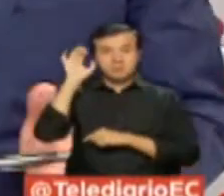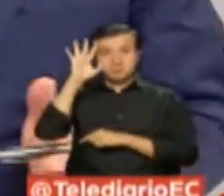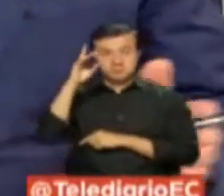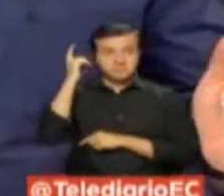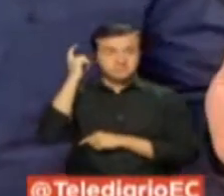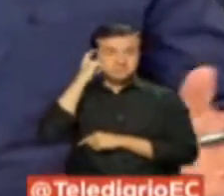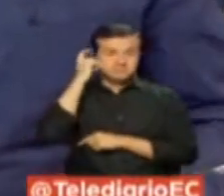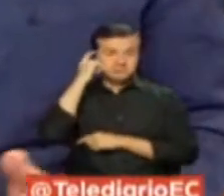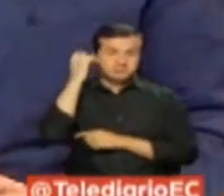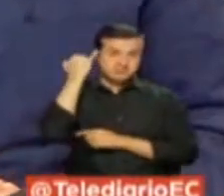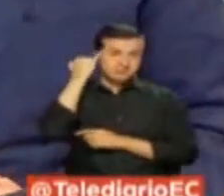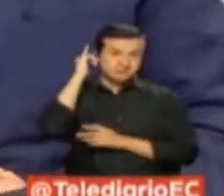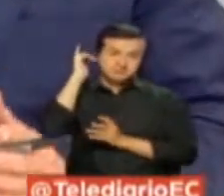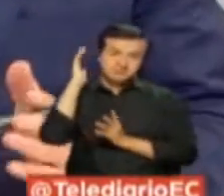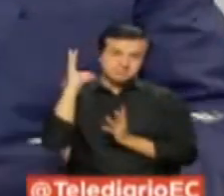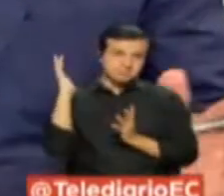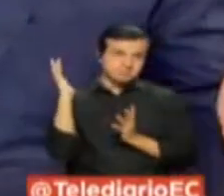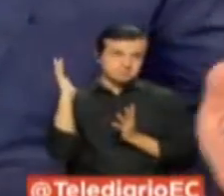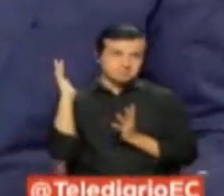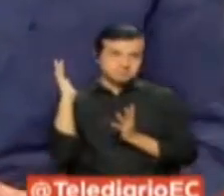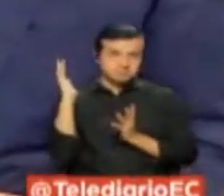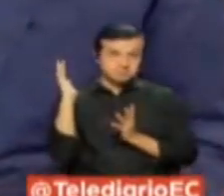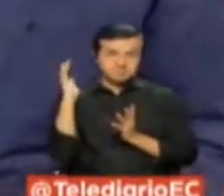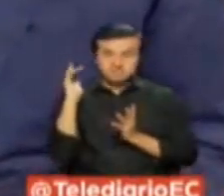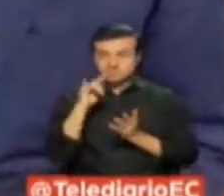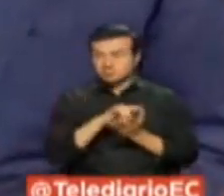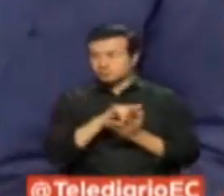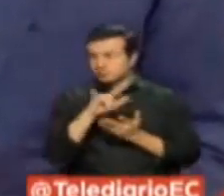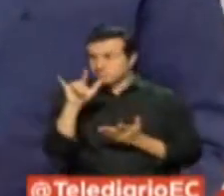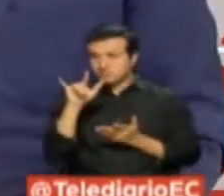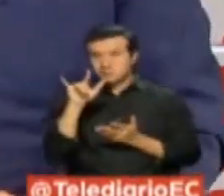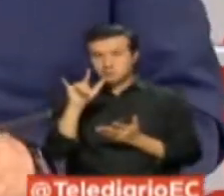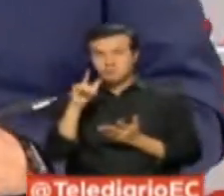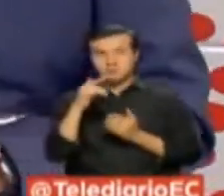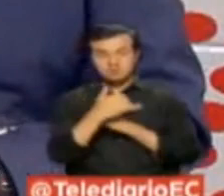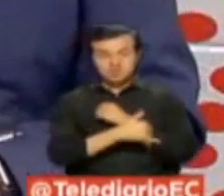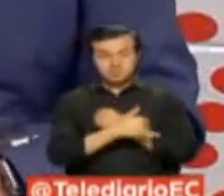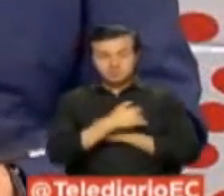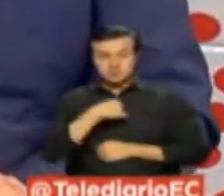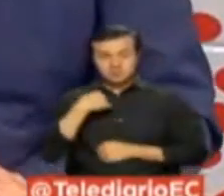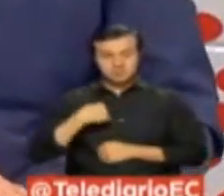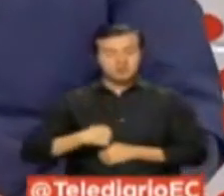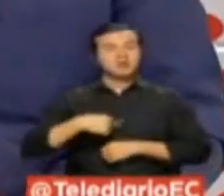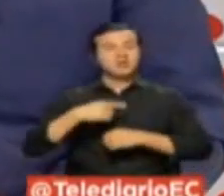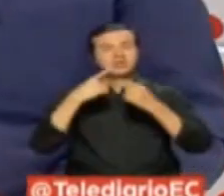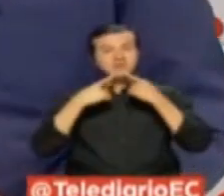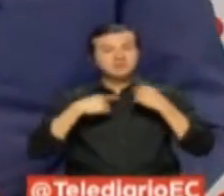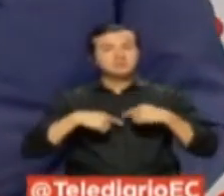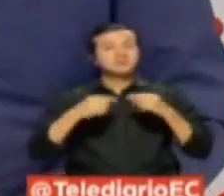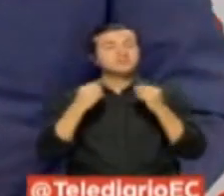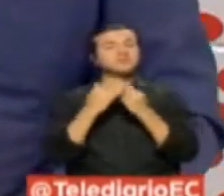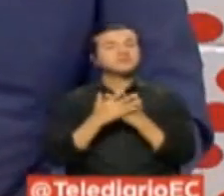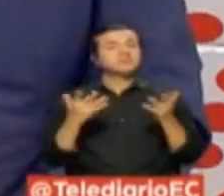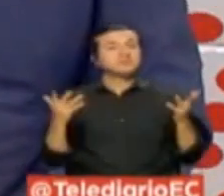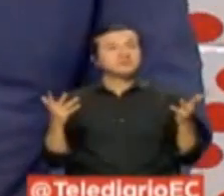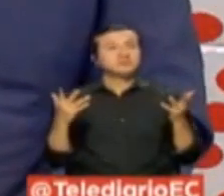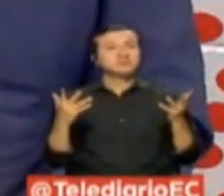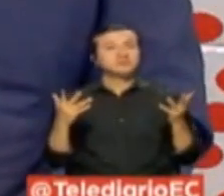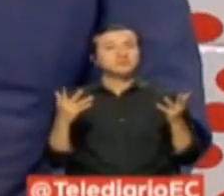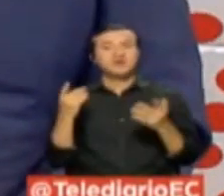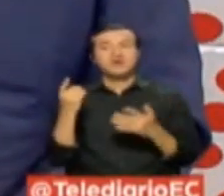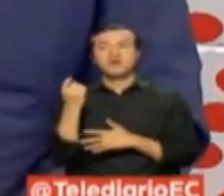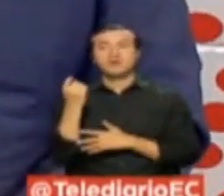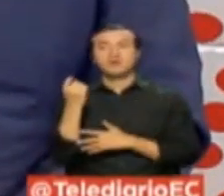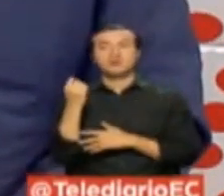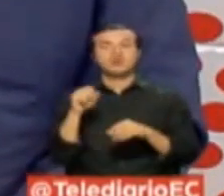ocurre prácticamente con un pie en el avión para viajar a China. Un video en el que hace referencia a la emisión de un